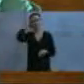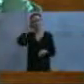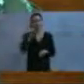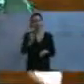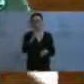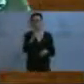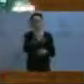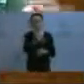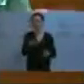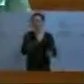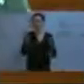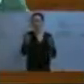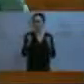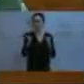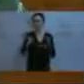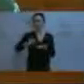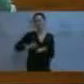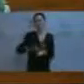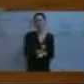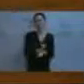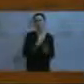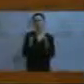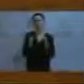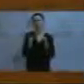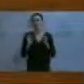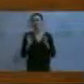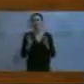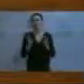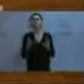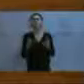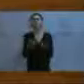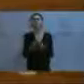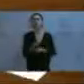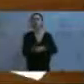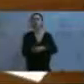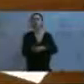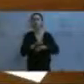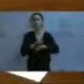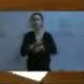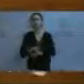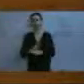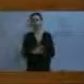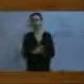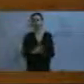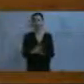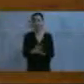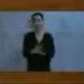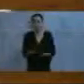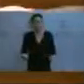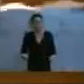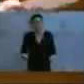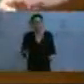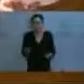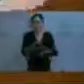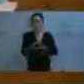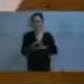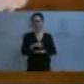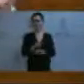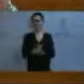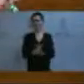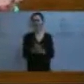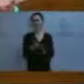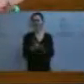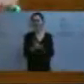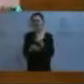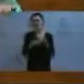también eficaz, que es los contratos que tiene suscritos su Gobierno con las agencias de intermediación. Las agencias de intermediación son un